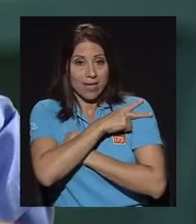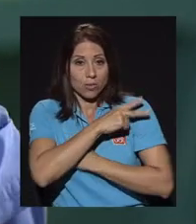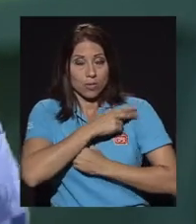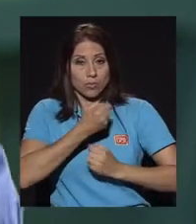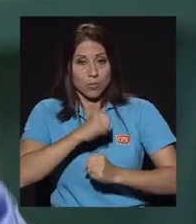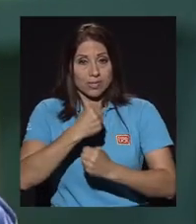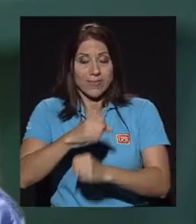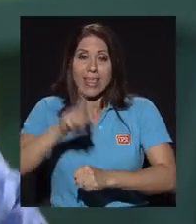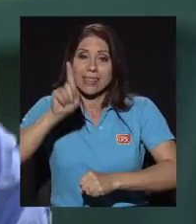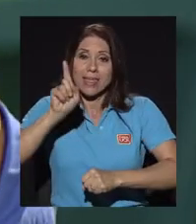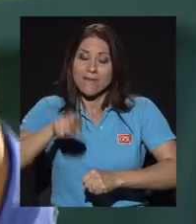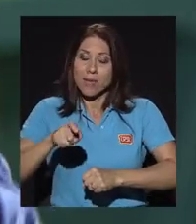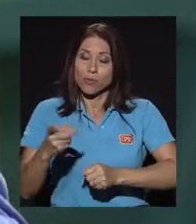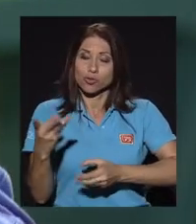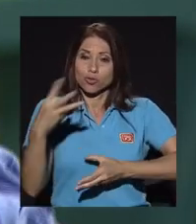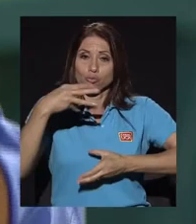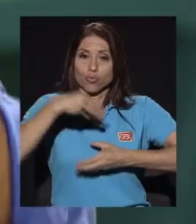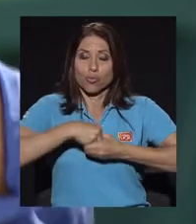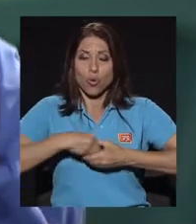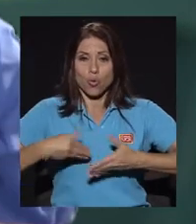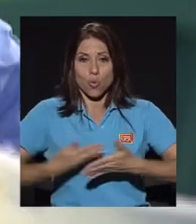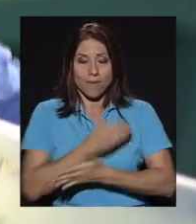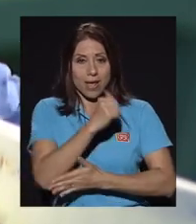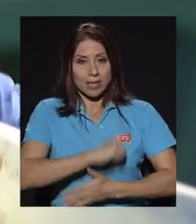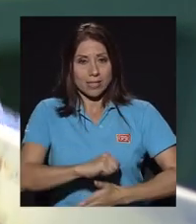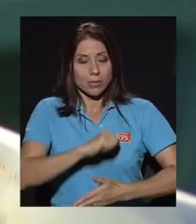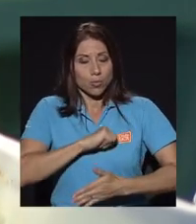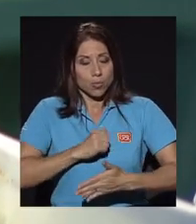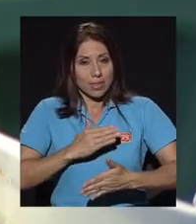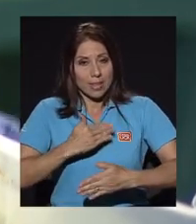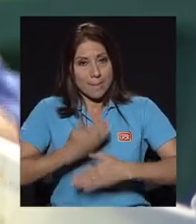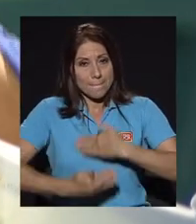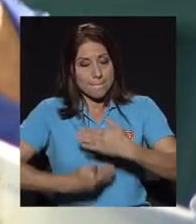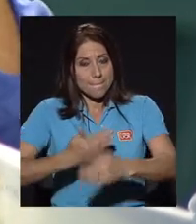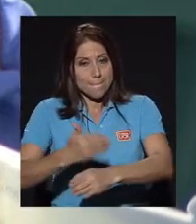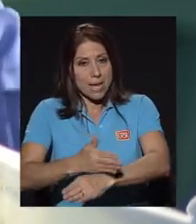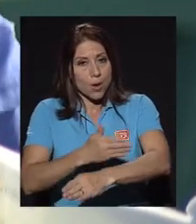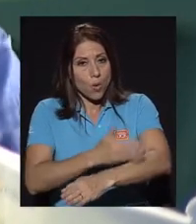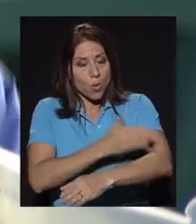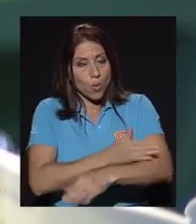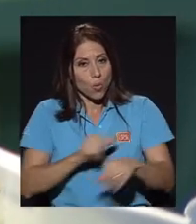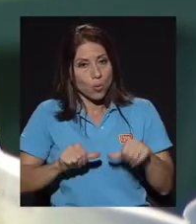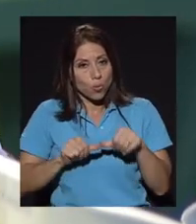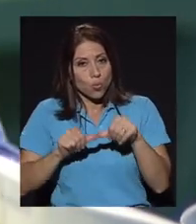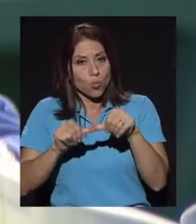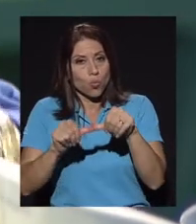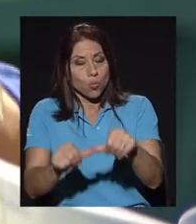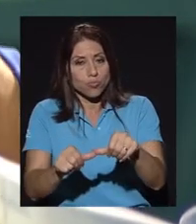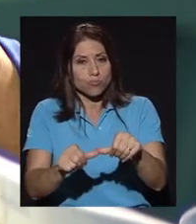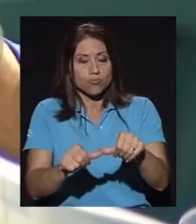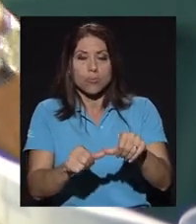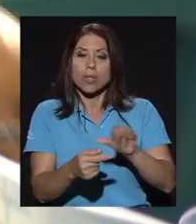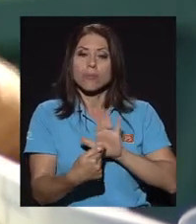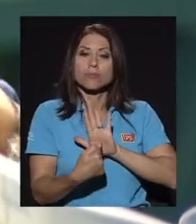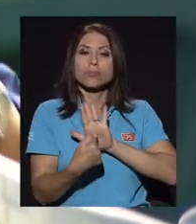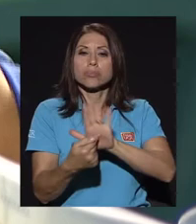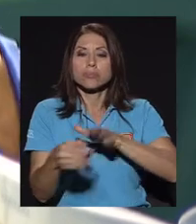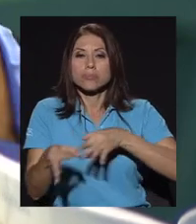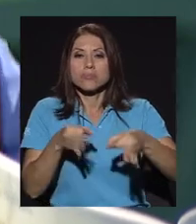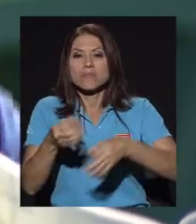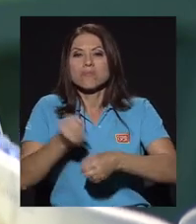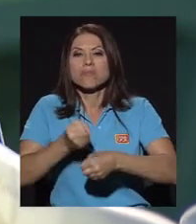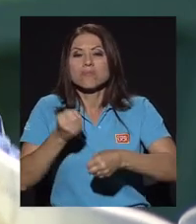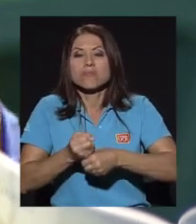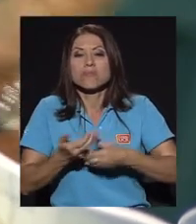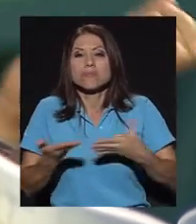de una nueva actitud de mejoramiento continuo, de rendición de cuentas y de gestión